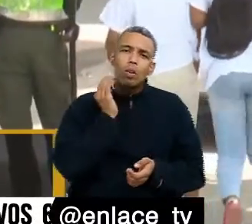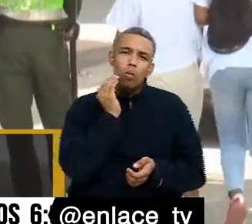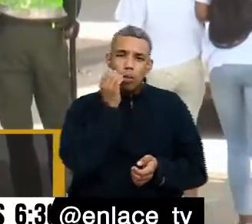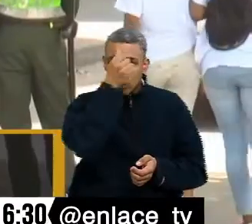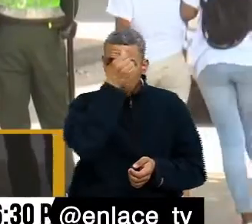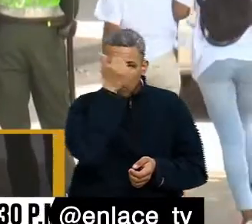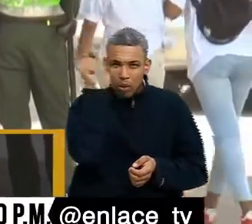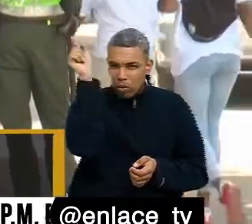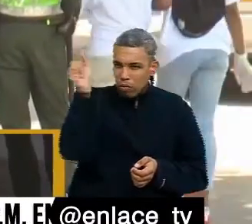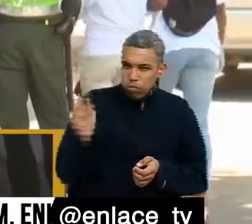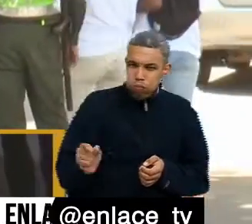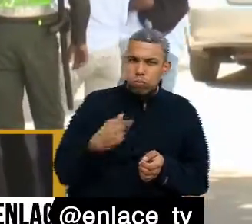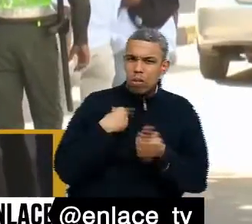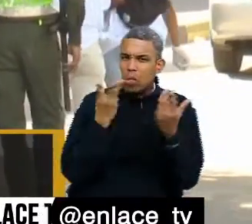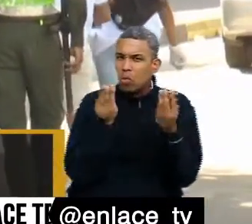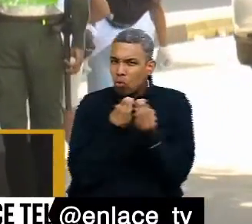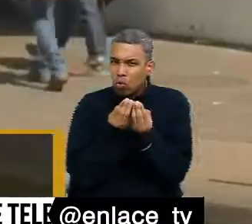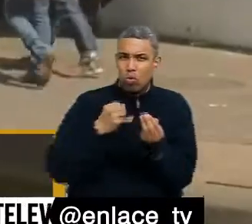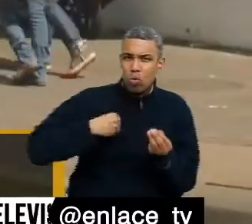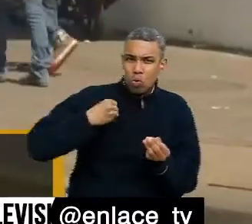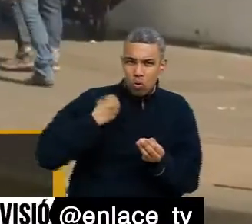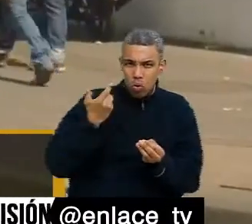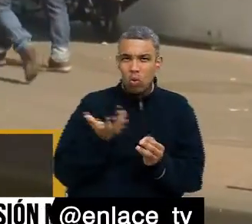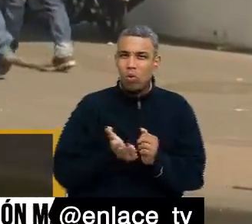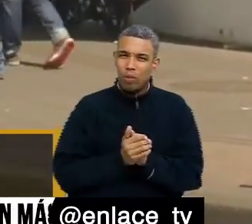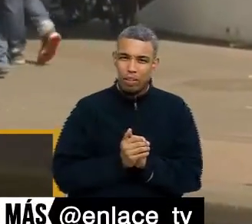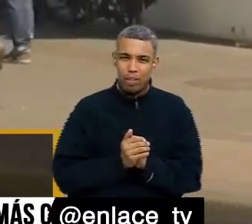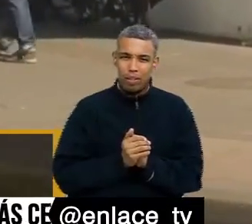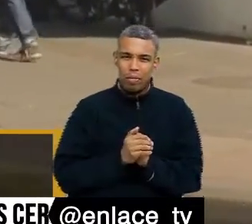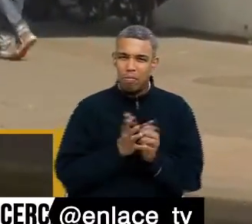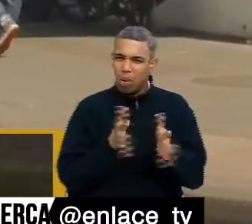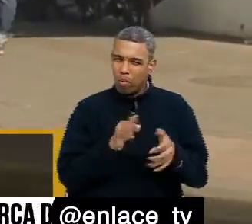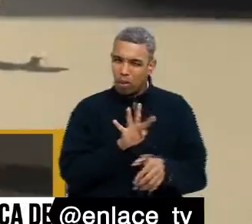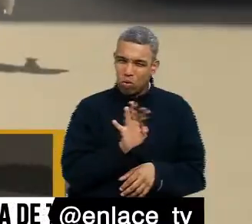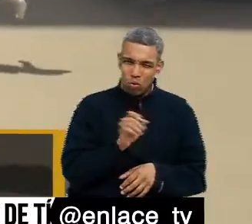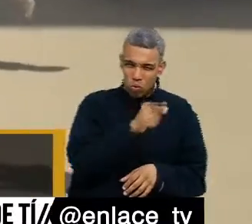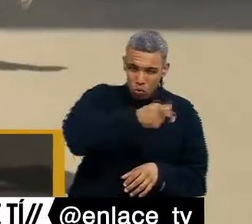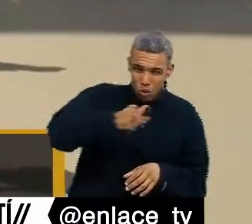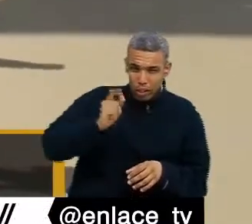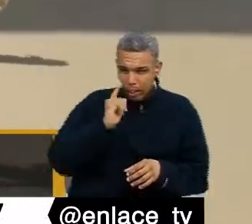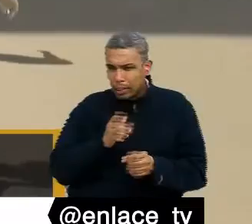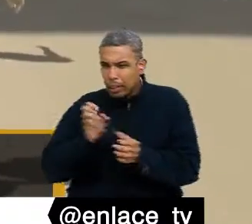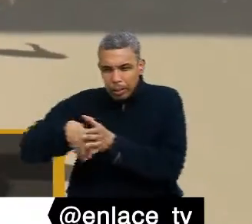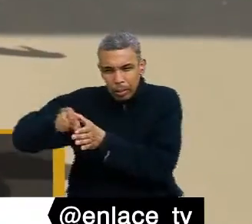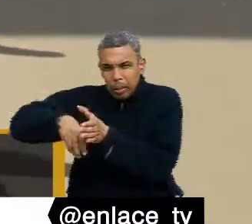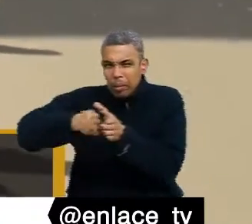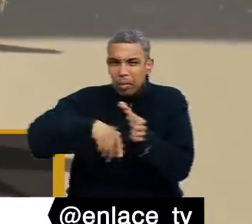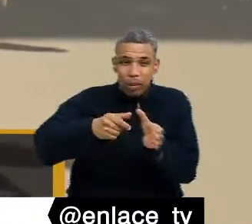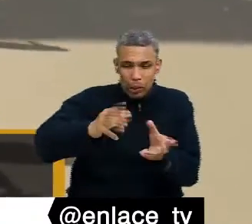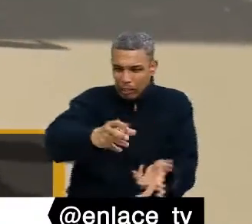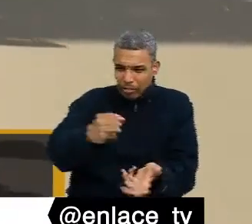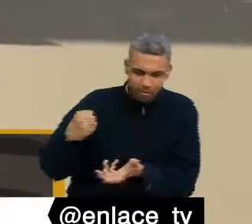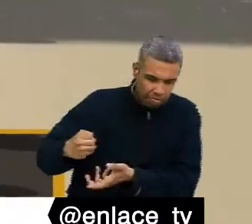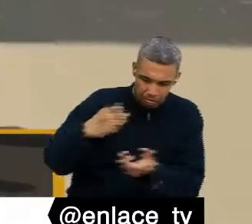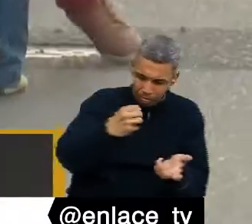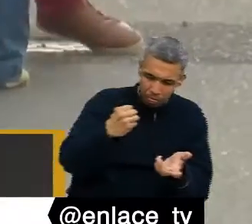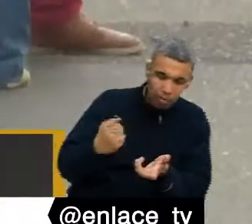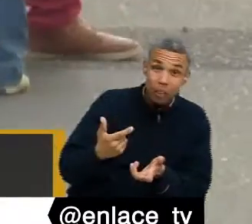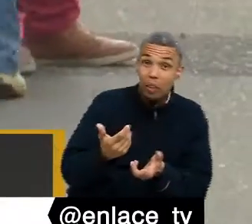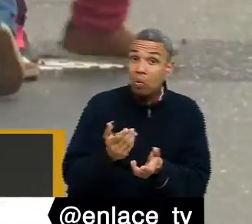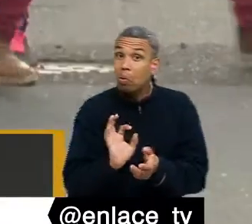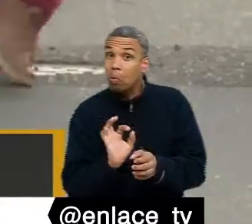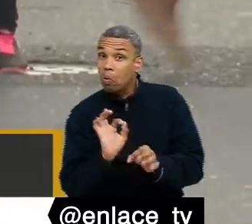jóvenes recogen los residuos sólidos de las aceras, jardineras o separadores, y en caso de ver algún ciudadano ensuciando el sector, todos llegan en